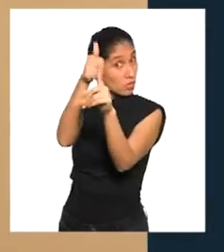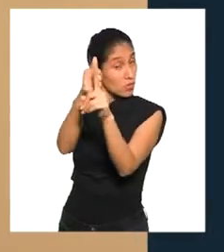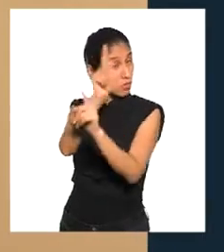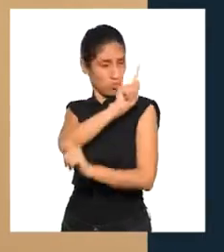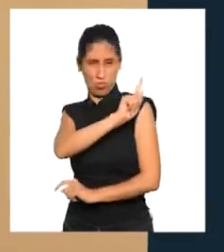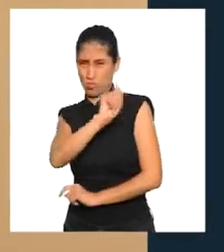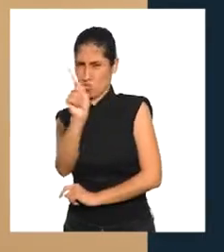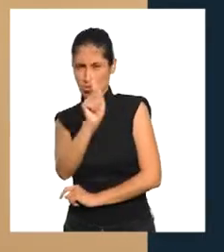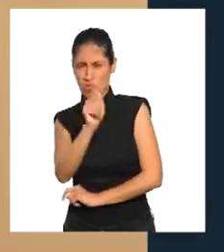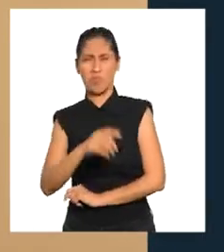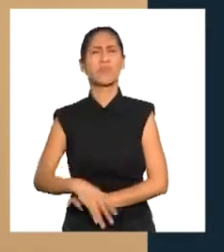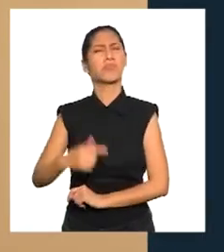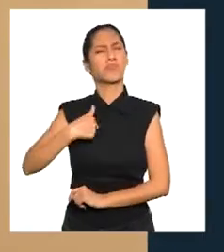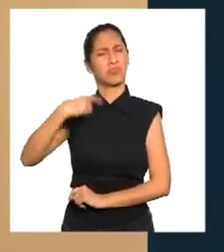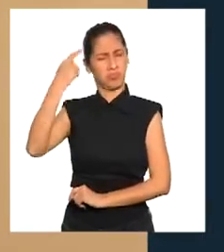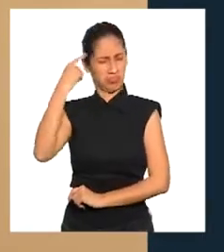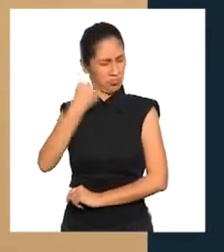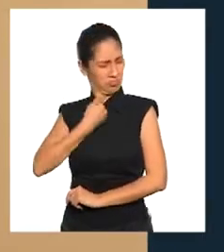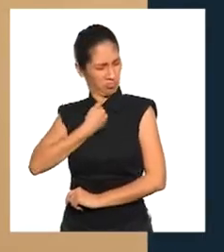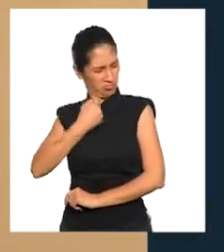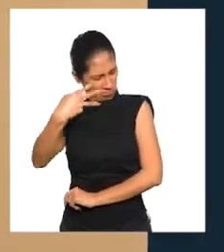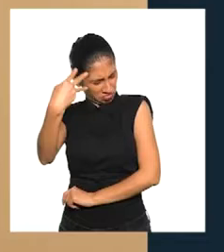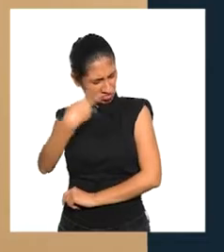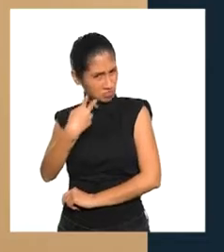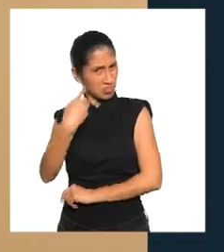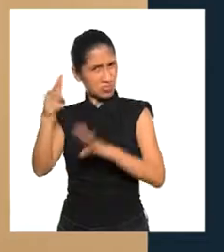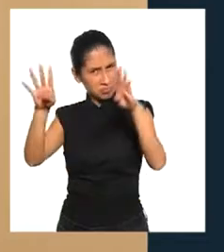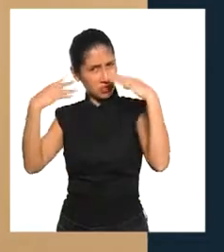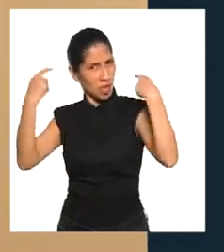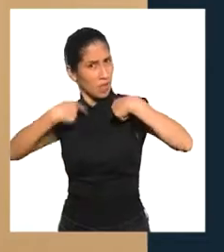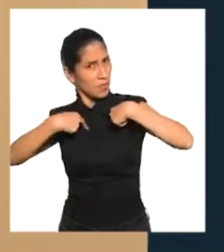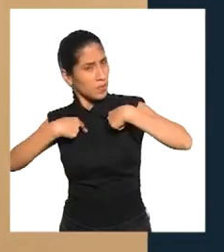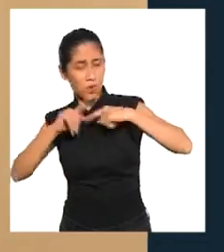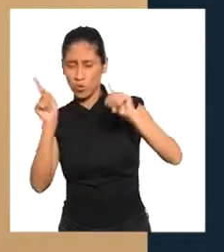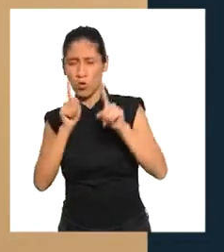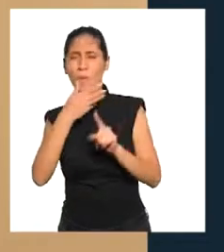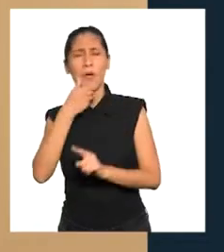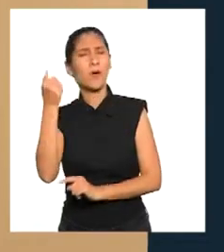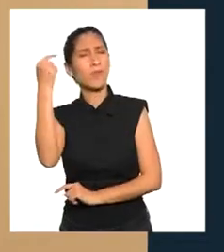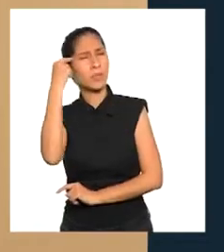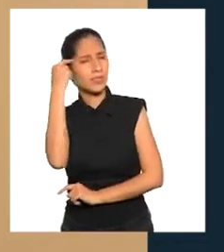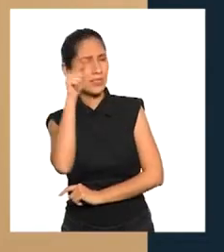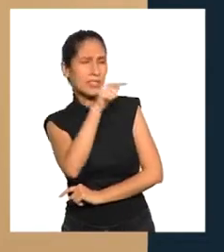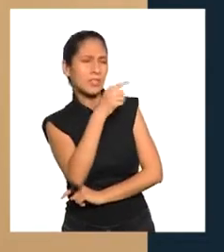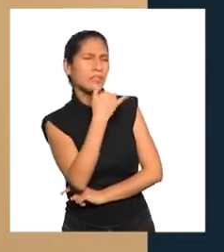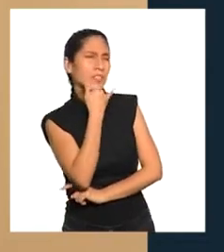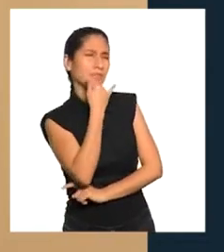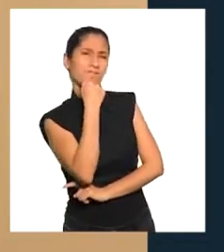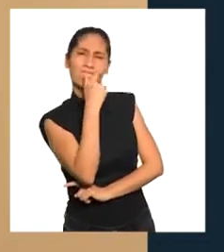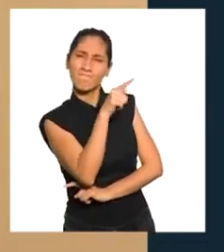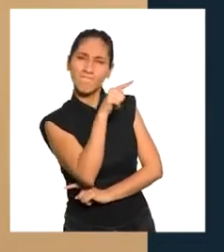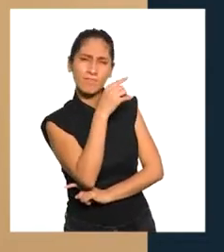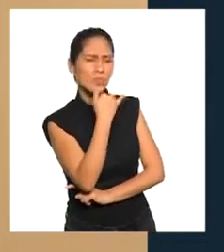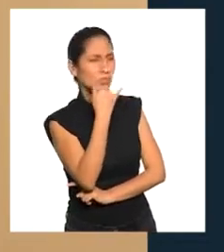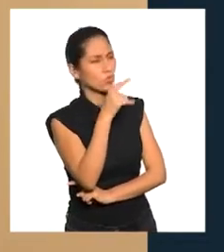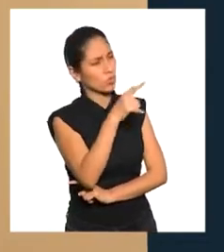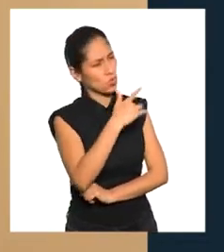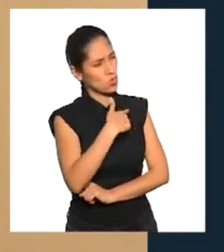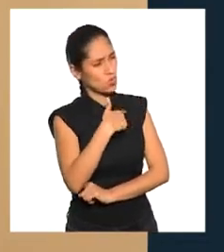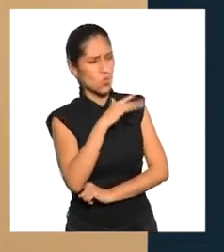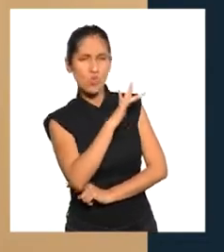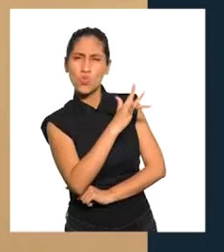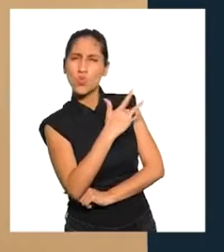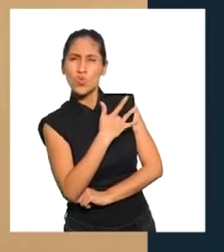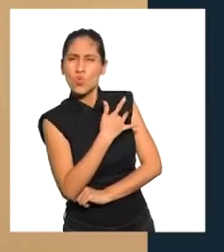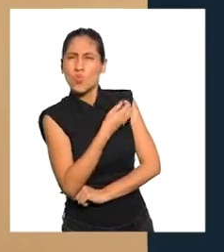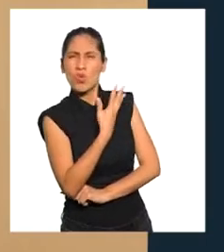para dar lugar a las emociones que experimentan otras personas. Esto suena sencillo, pero